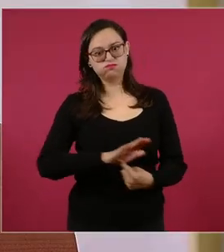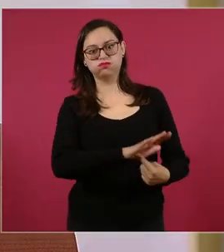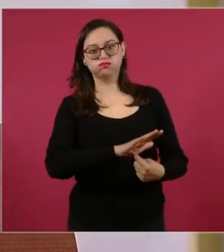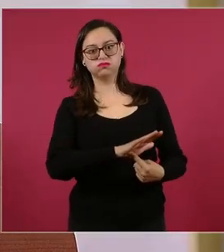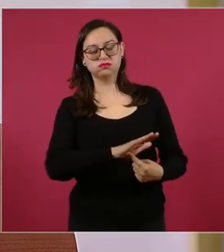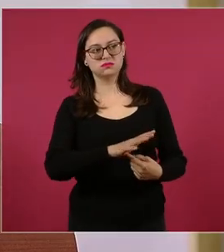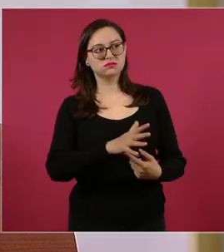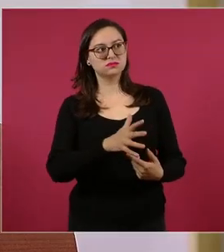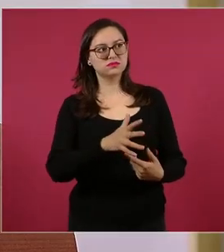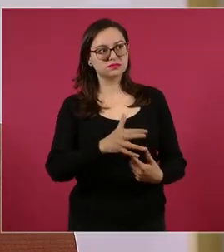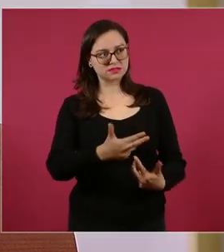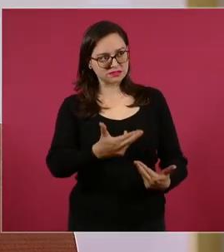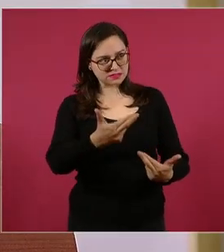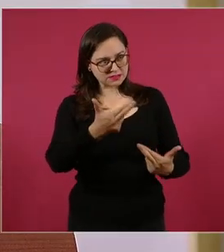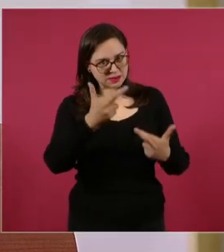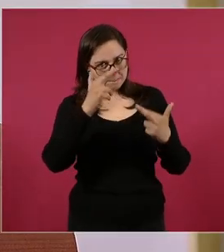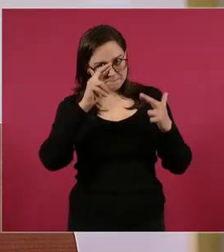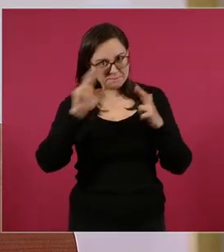respeta al pueblo.